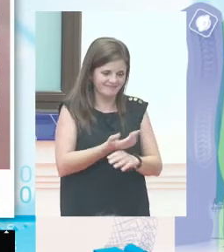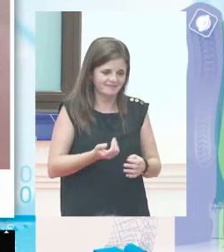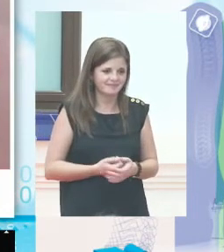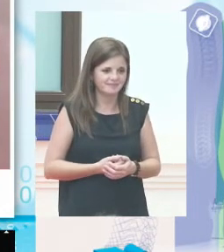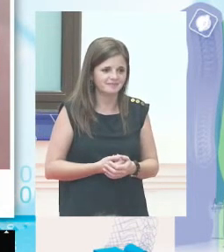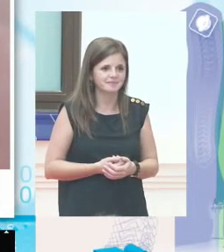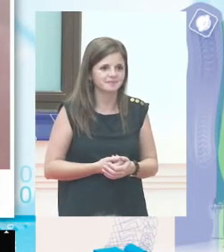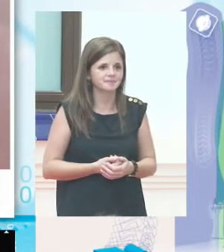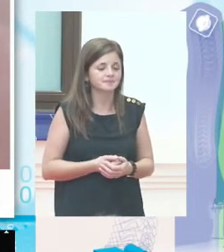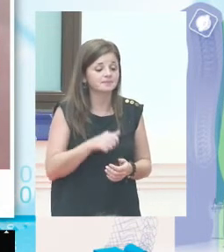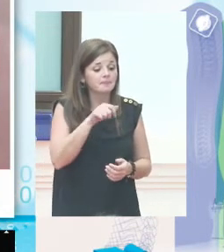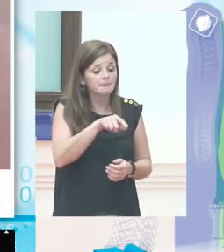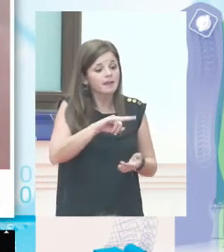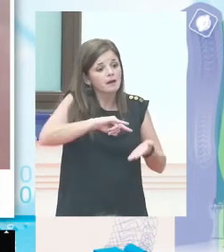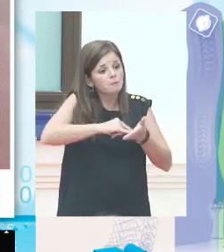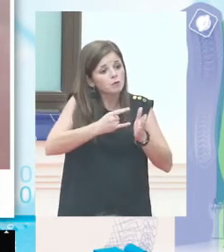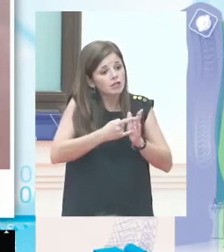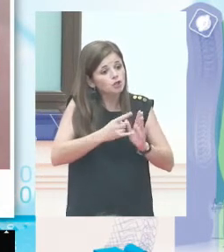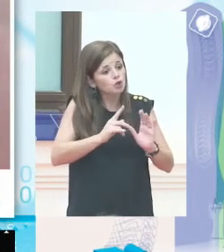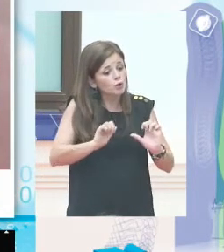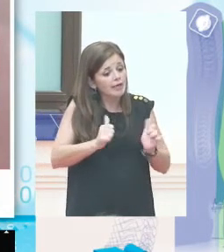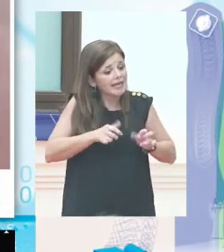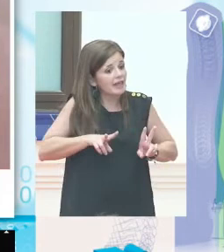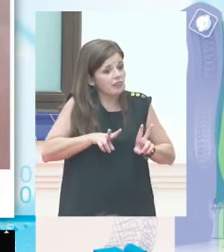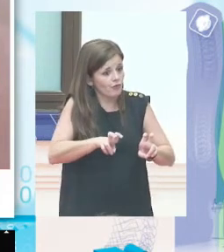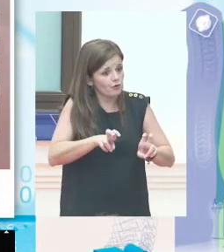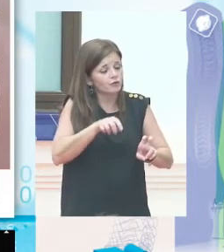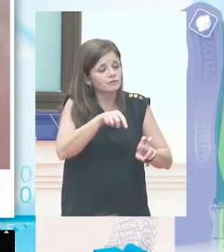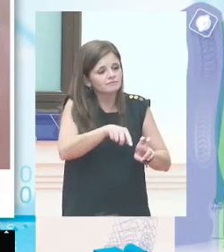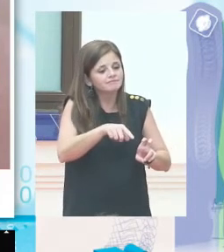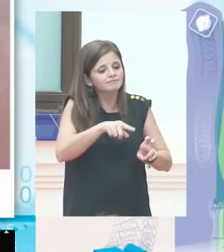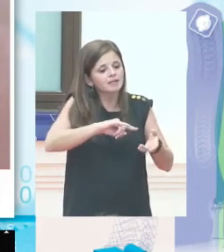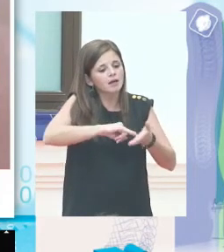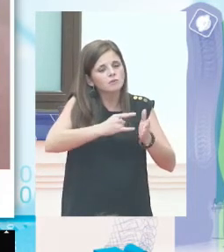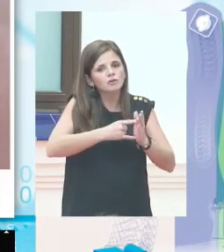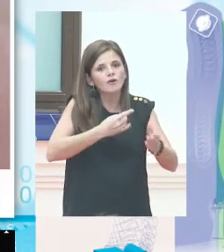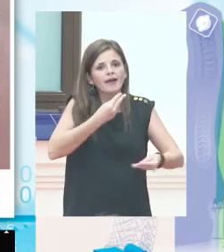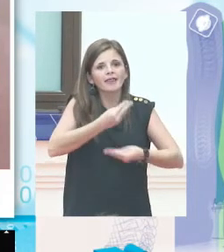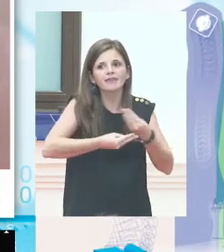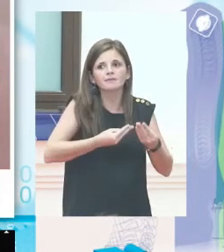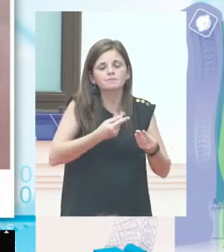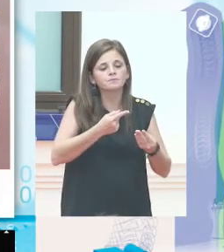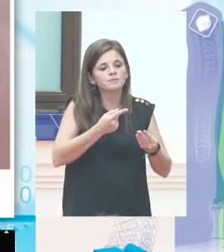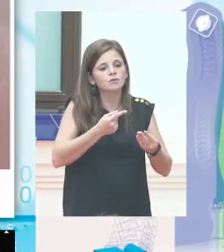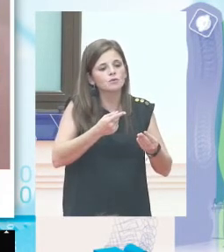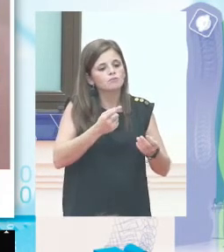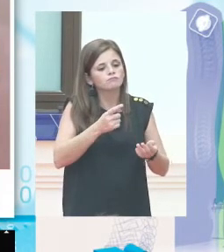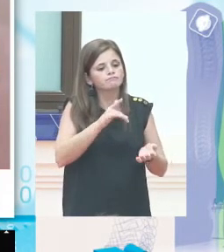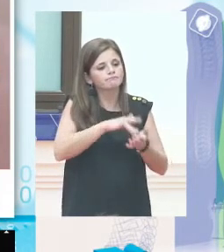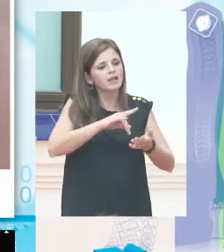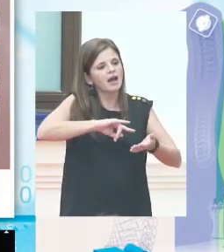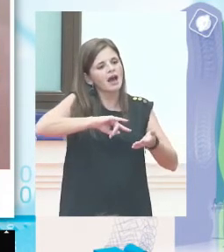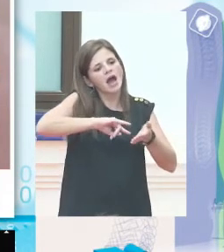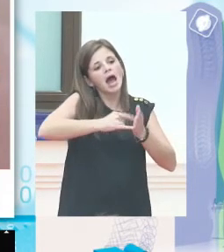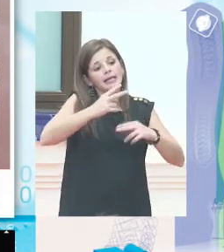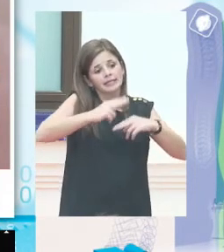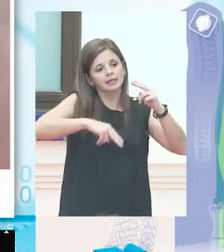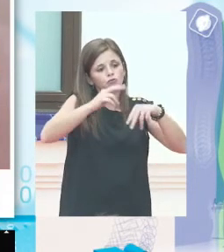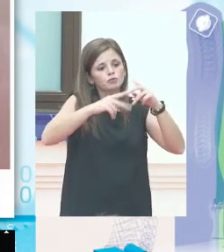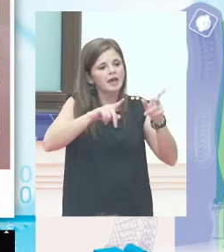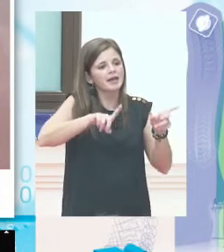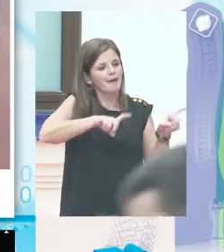de todo este proyecto fue el proyecto MoviMás. En este proyecto lo que hacíamos, proponíamos una arquitectura informática, una